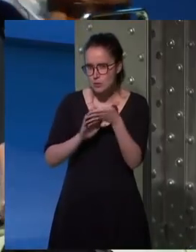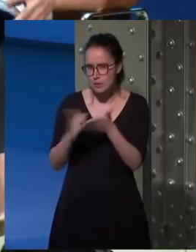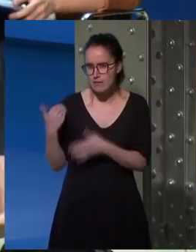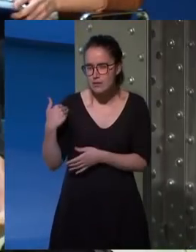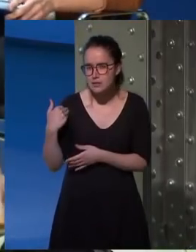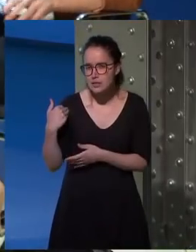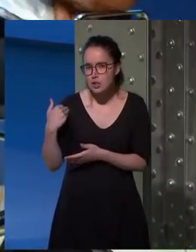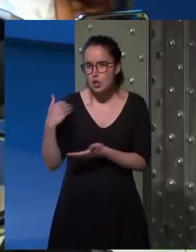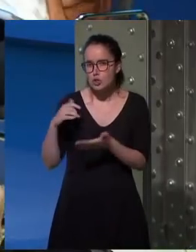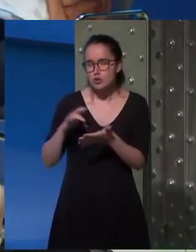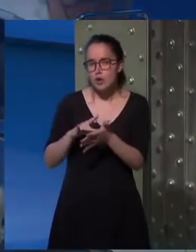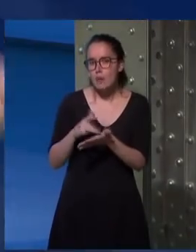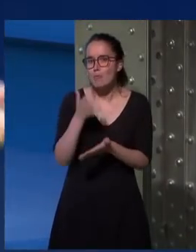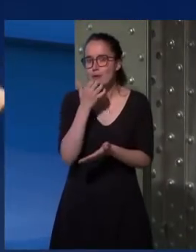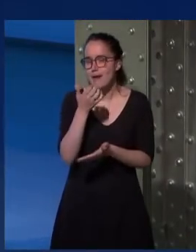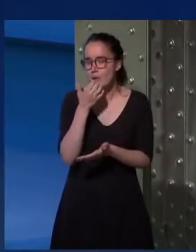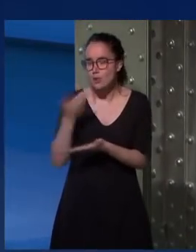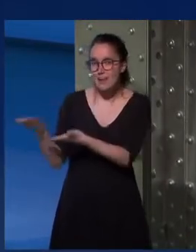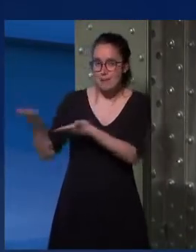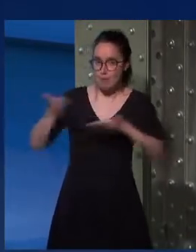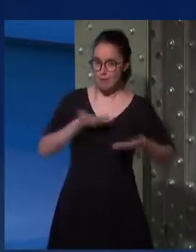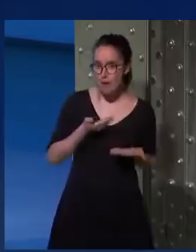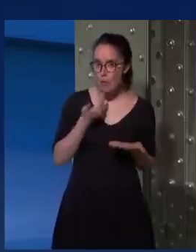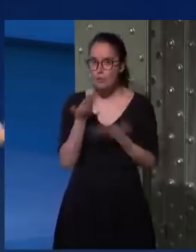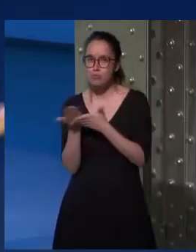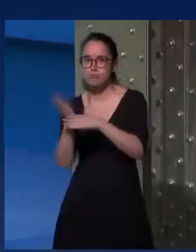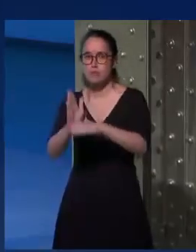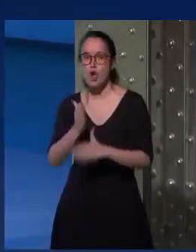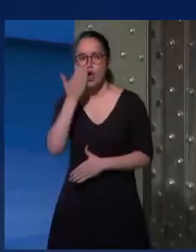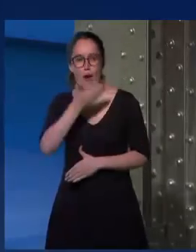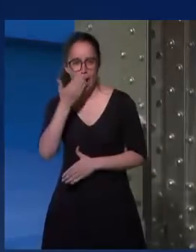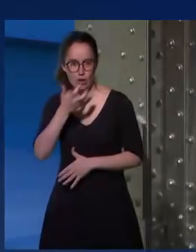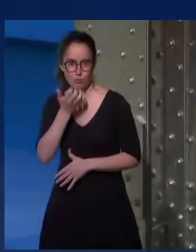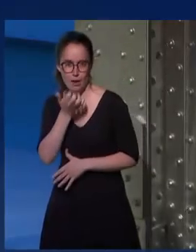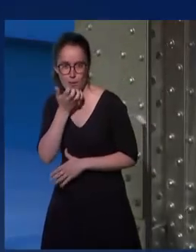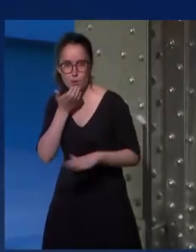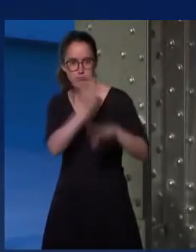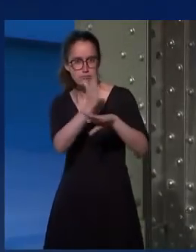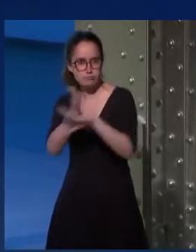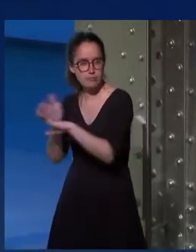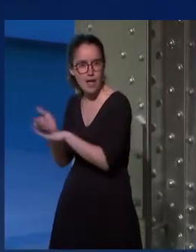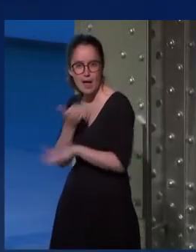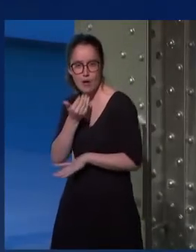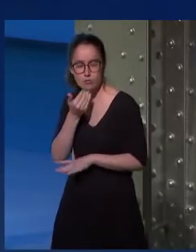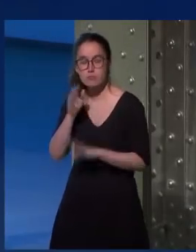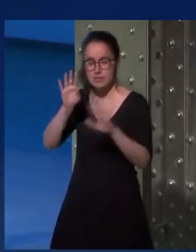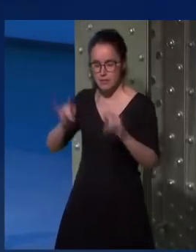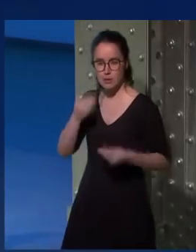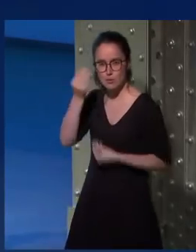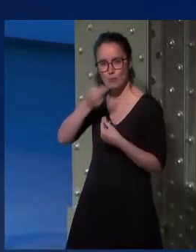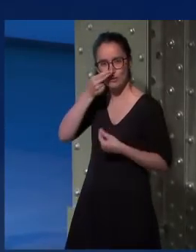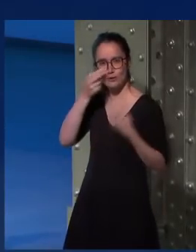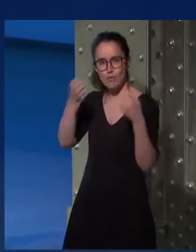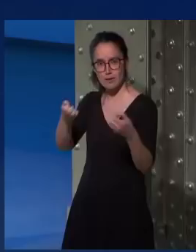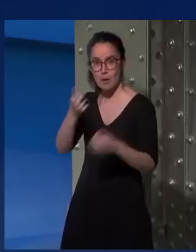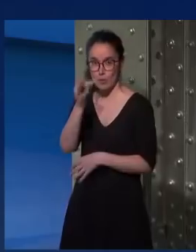esto, ¿no? ¿Ha habido una reacción, por ejemplo, de que te hayan invitado, te hayan propuesto de colegios, por ejemplo, sí, que vayas a hablar de tu libro? Esto me parece muy